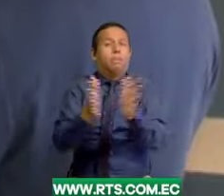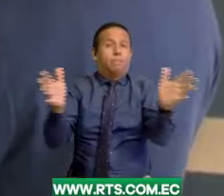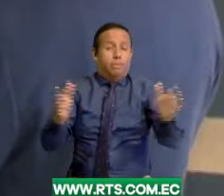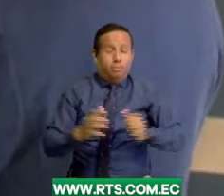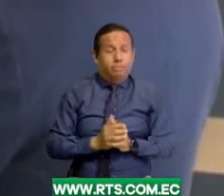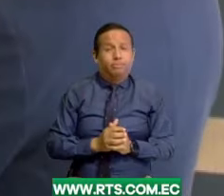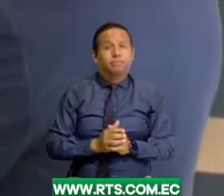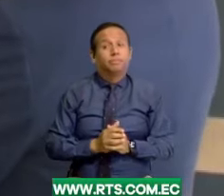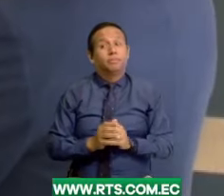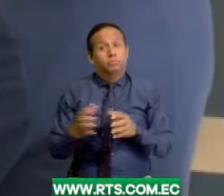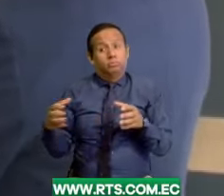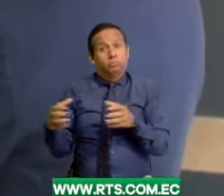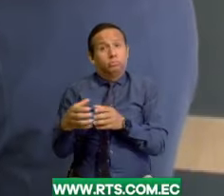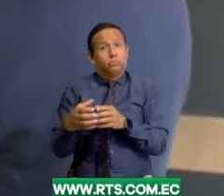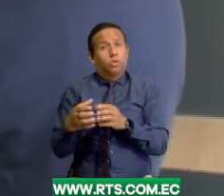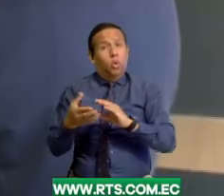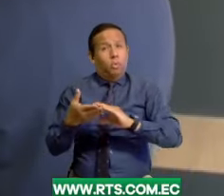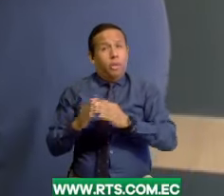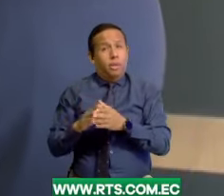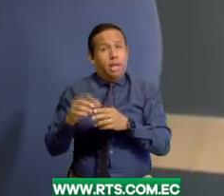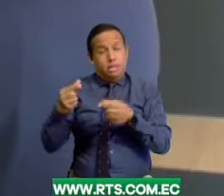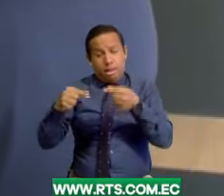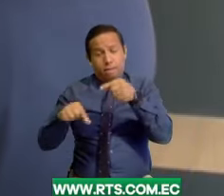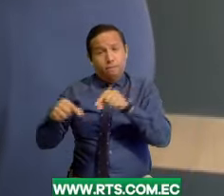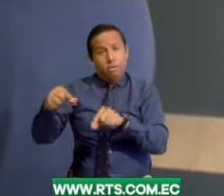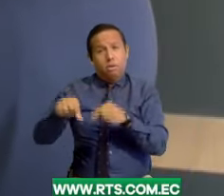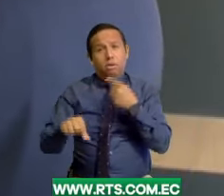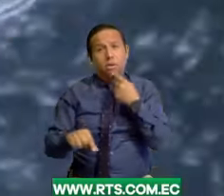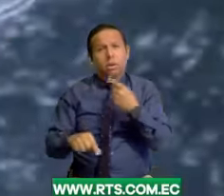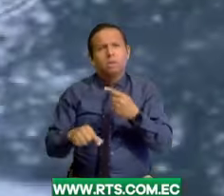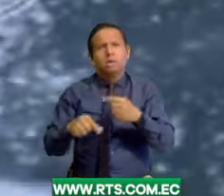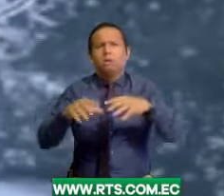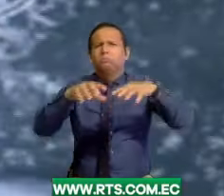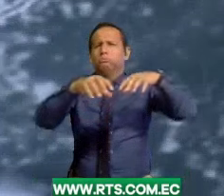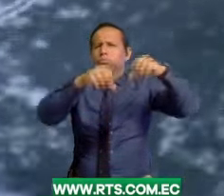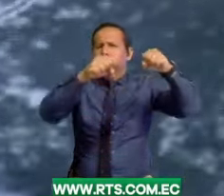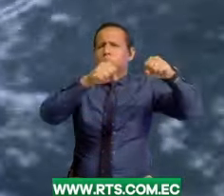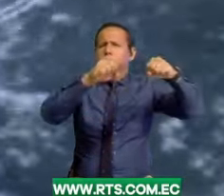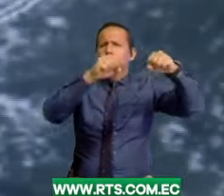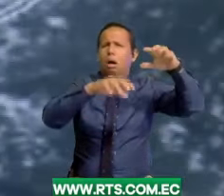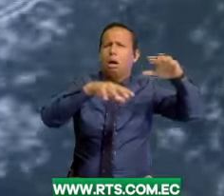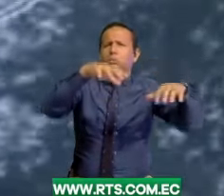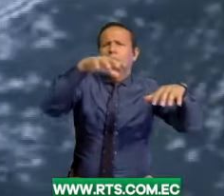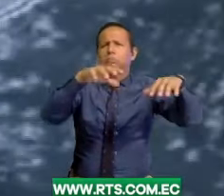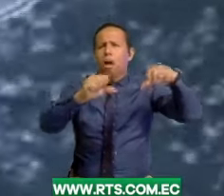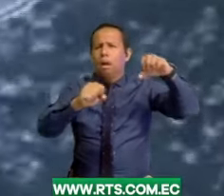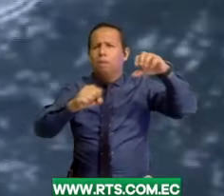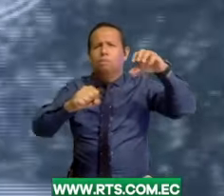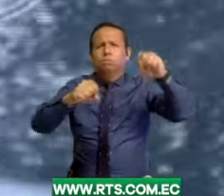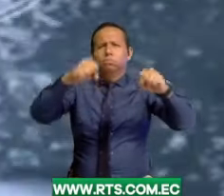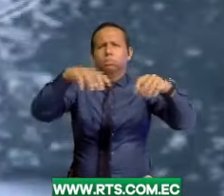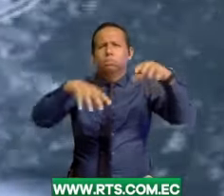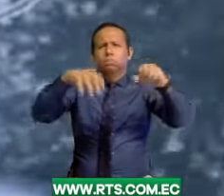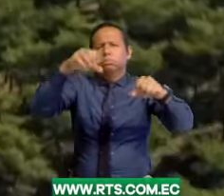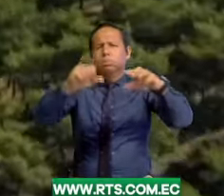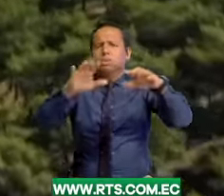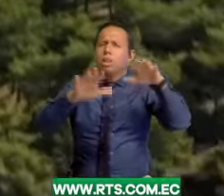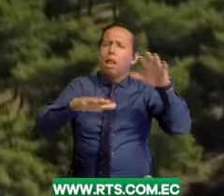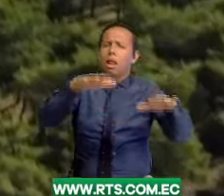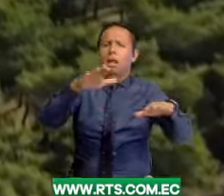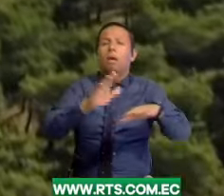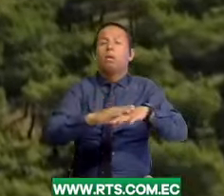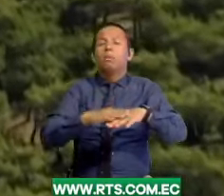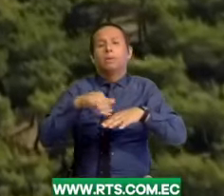comunidad científica ha advertido que la disminución de las precipitaciones en las zonas hidrográficas podría continuar debido a